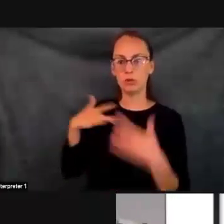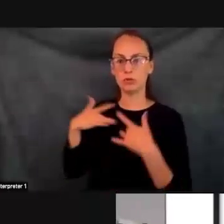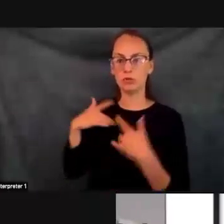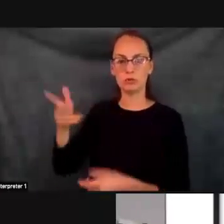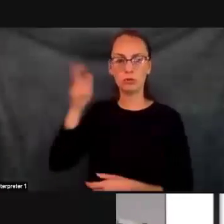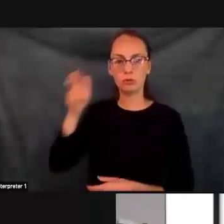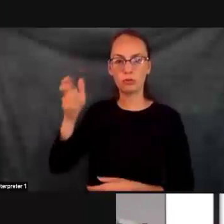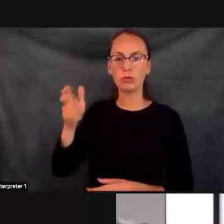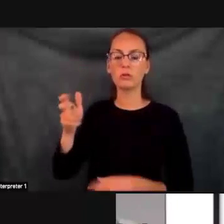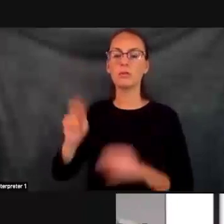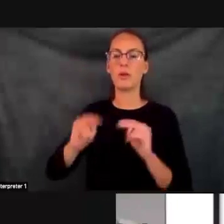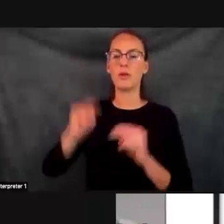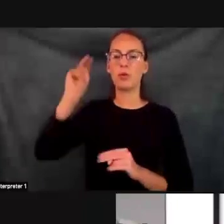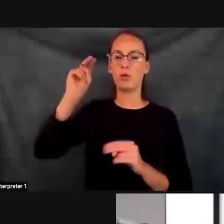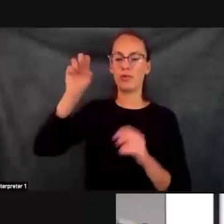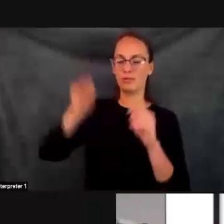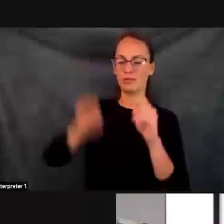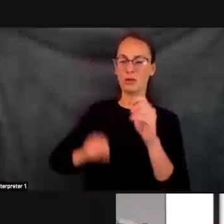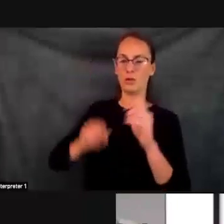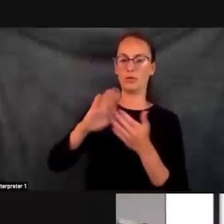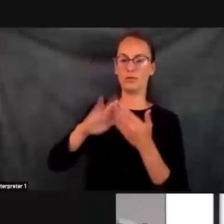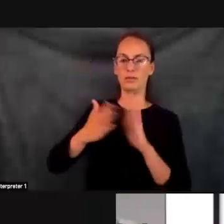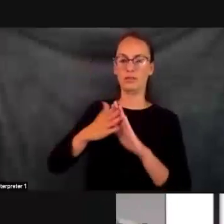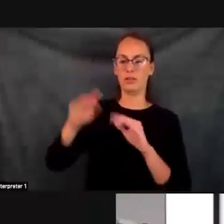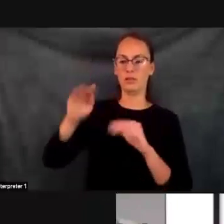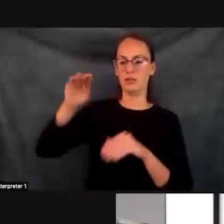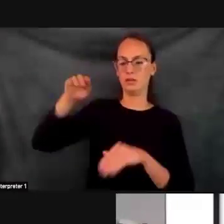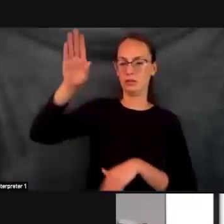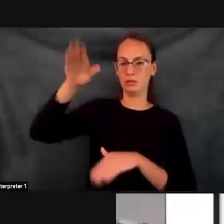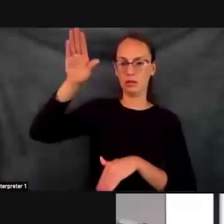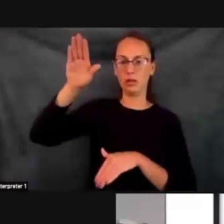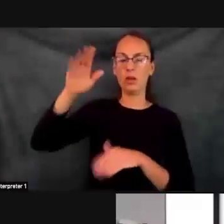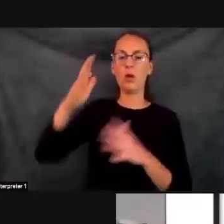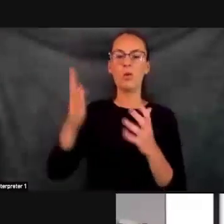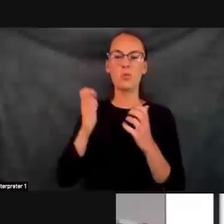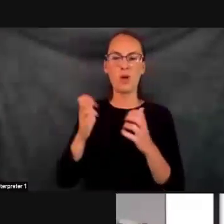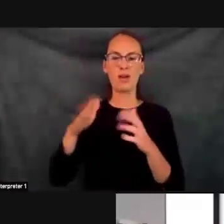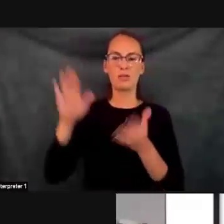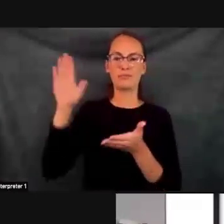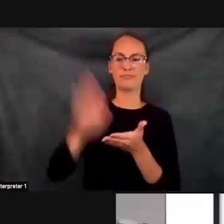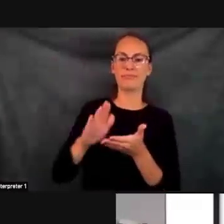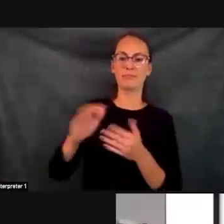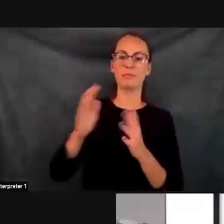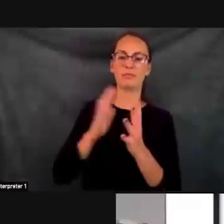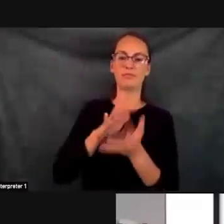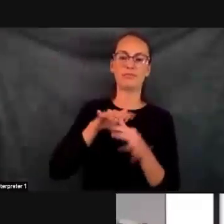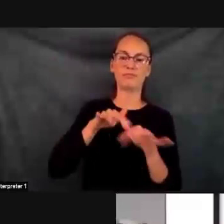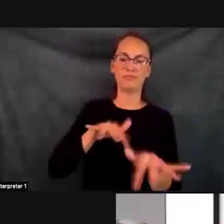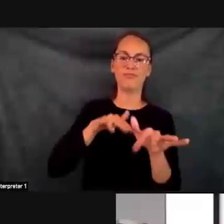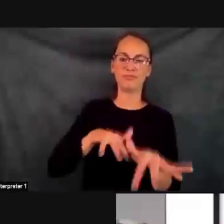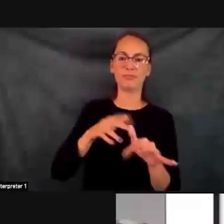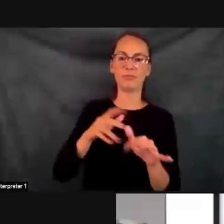recomiendo de responder a las preocupaciones en el norte y sur de la ciudad, donde existe la posibilidad de reducir el